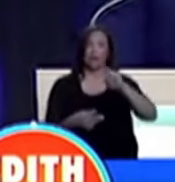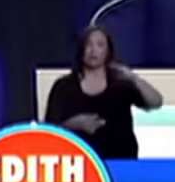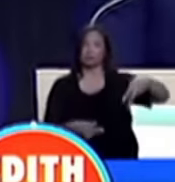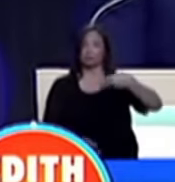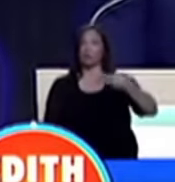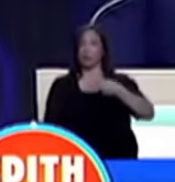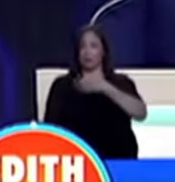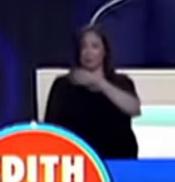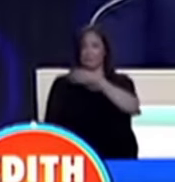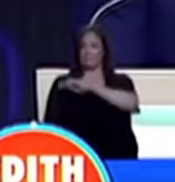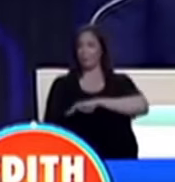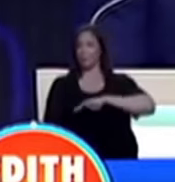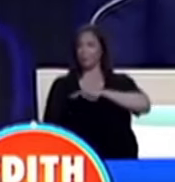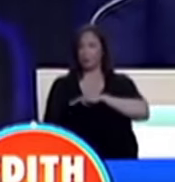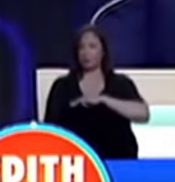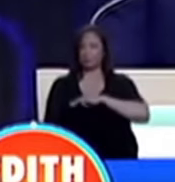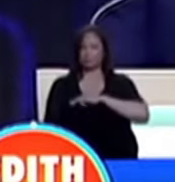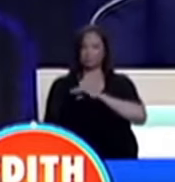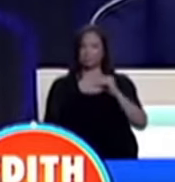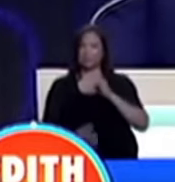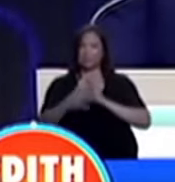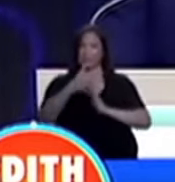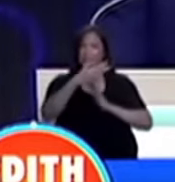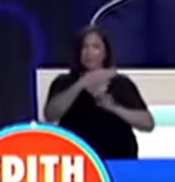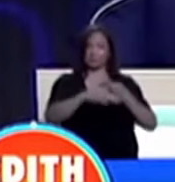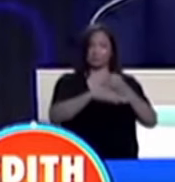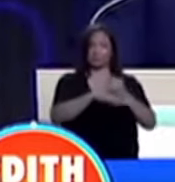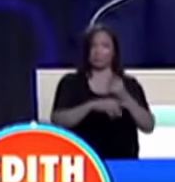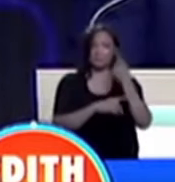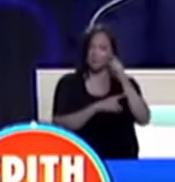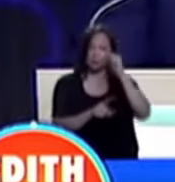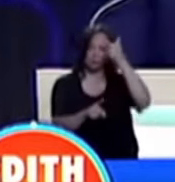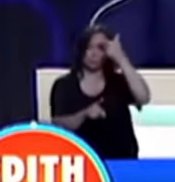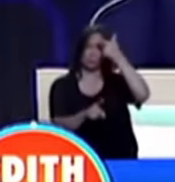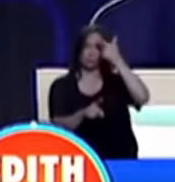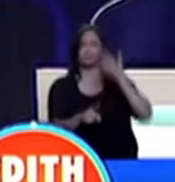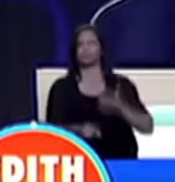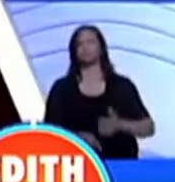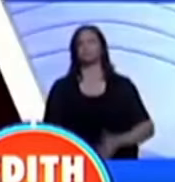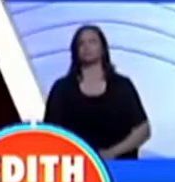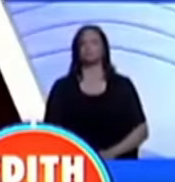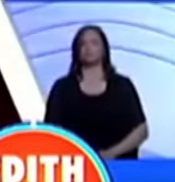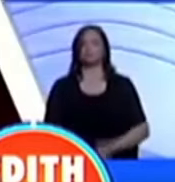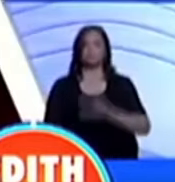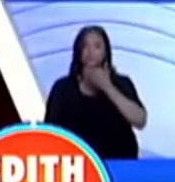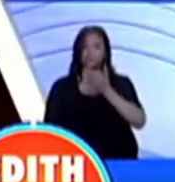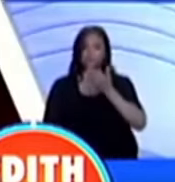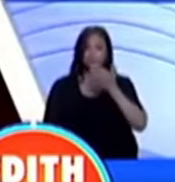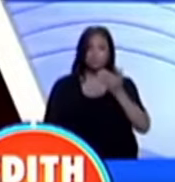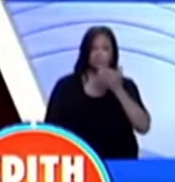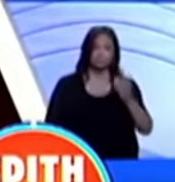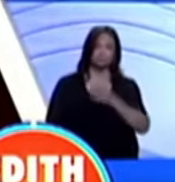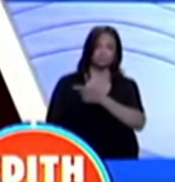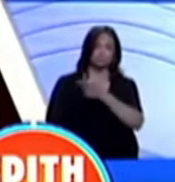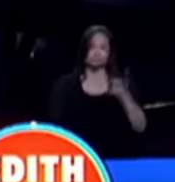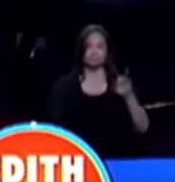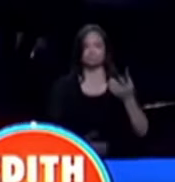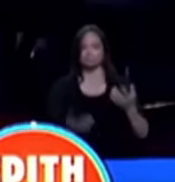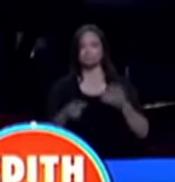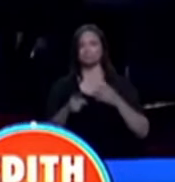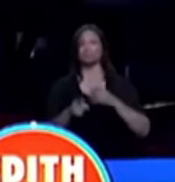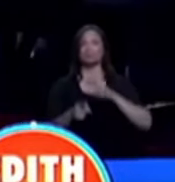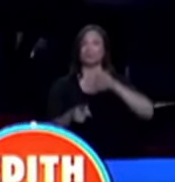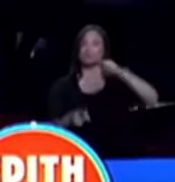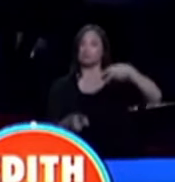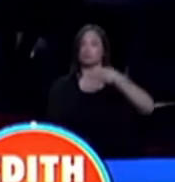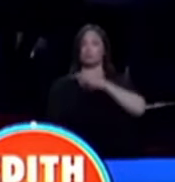una doble moral con el tema de la migración haitiana por parte del gobierno. Muchísimas gracias, candidatos. No, si